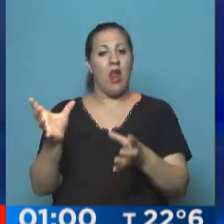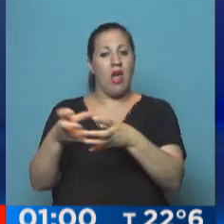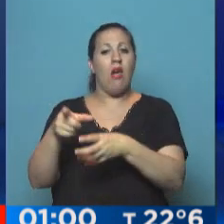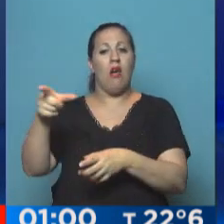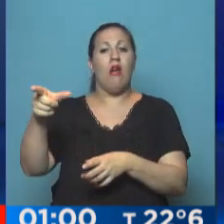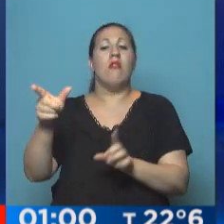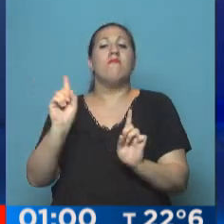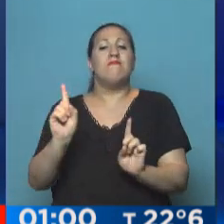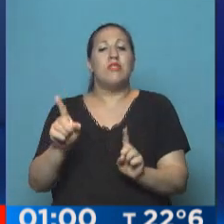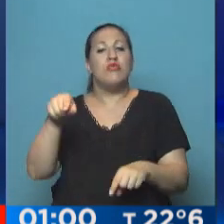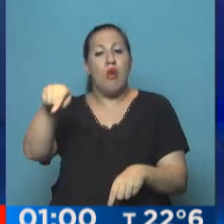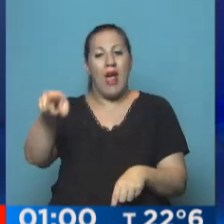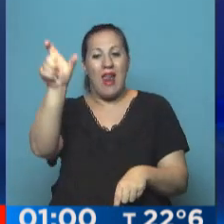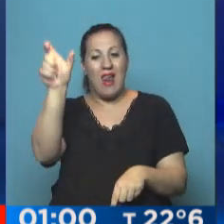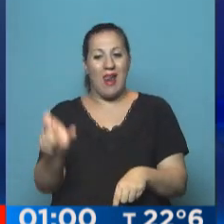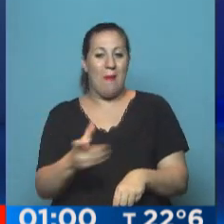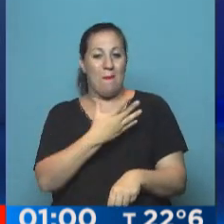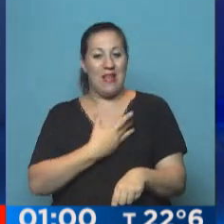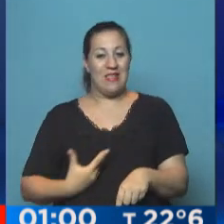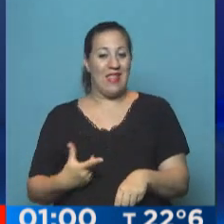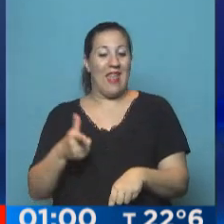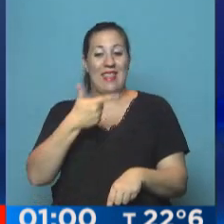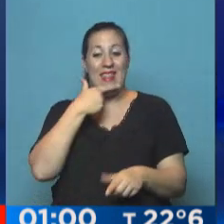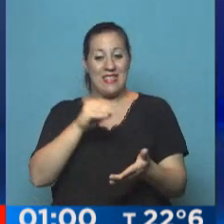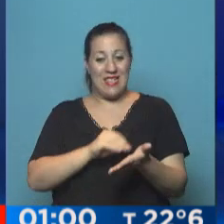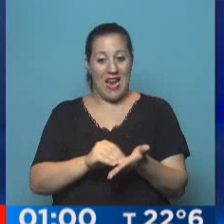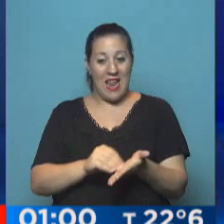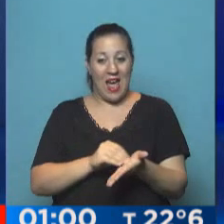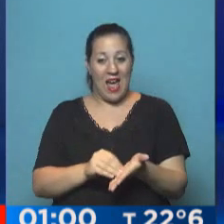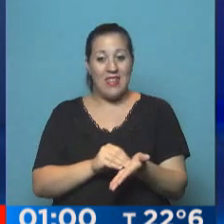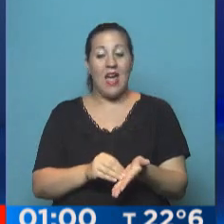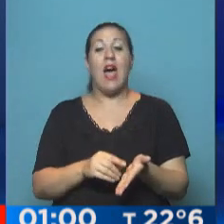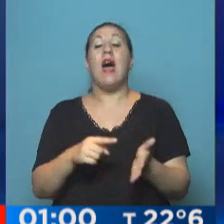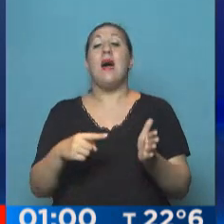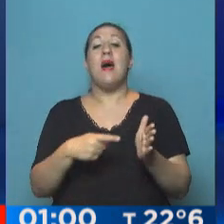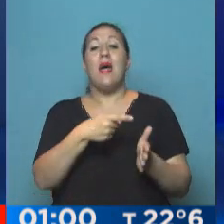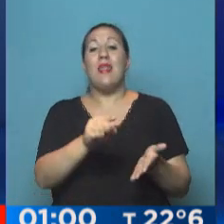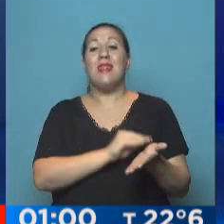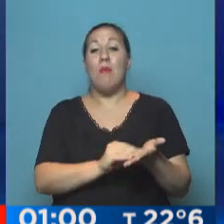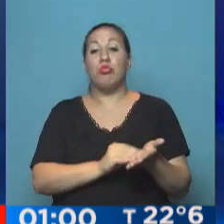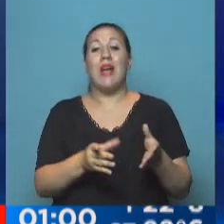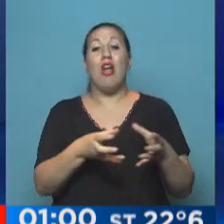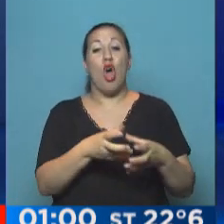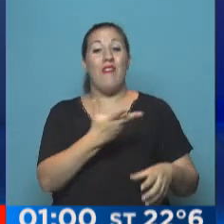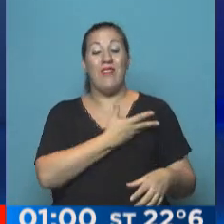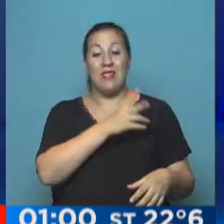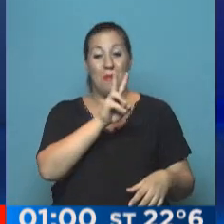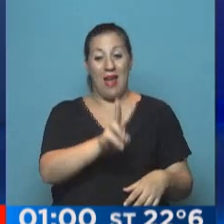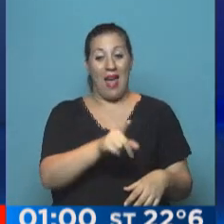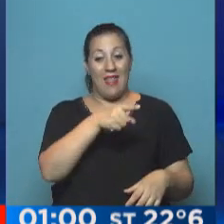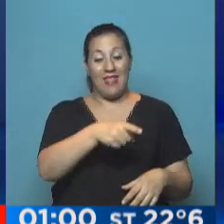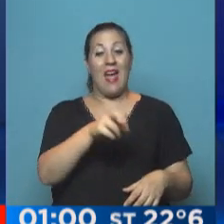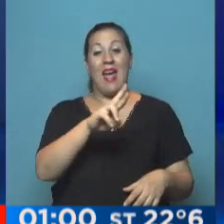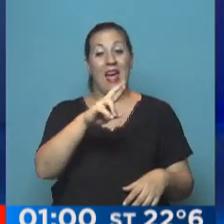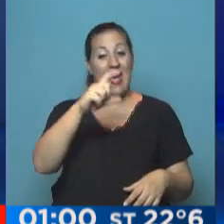acceder a que sea él mismo el presidente provisional del Senado. Lo cierto es que el bloque de diputados del Frente para la Victoria, que encabeza Héctor